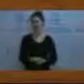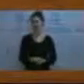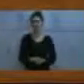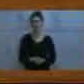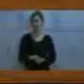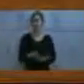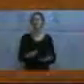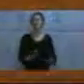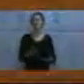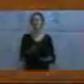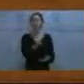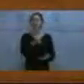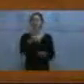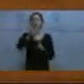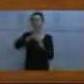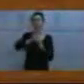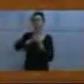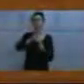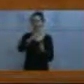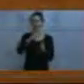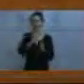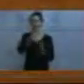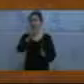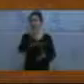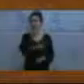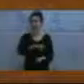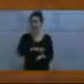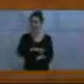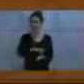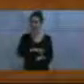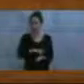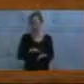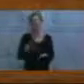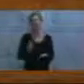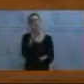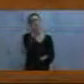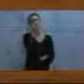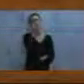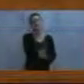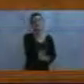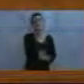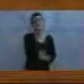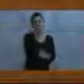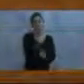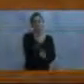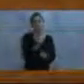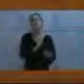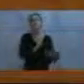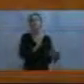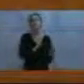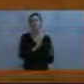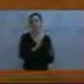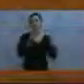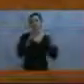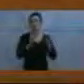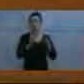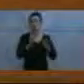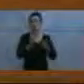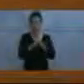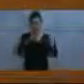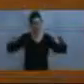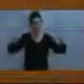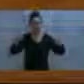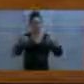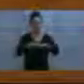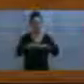Y el 11 de mayo del 2015, el mismo Javier Fernández decía: vamos a potenciar la red